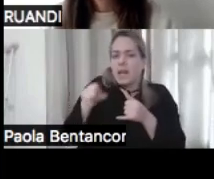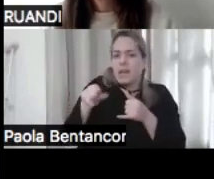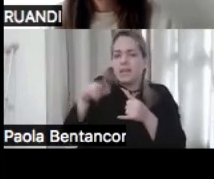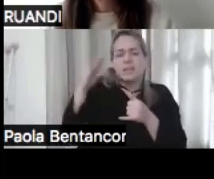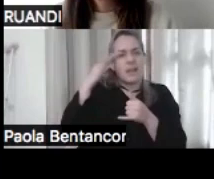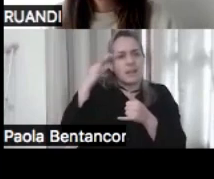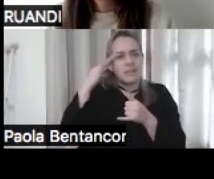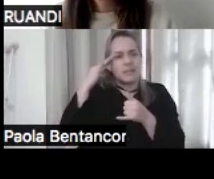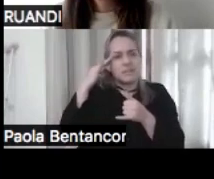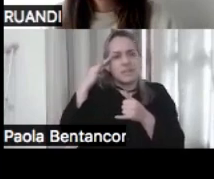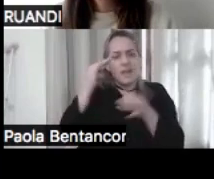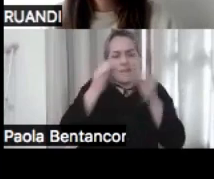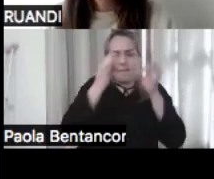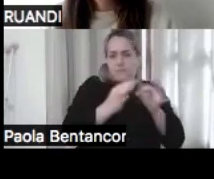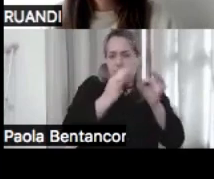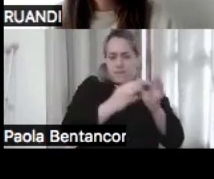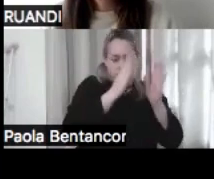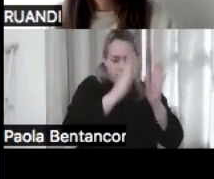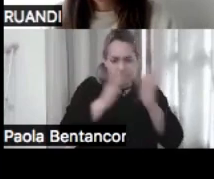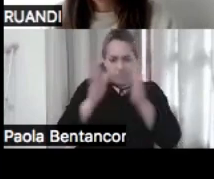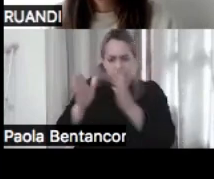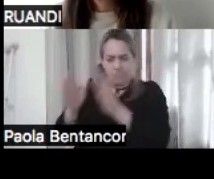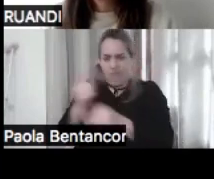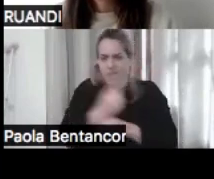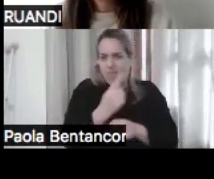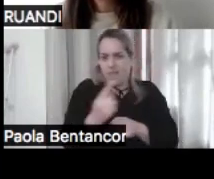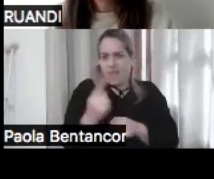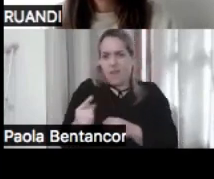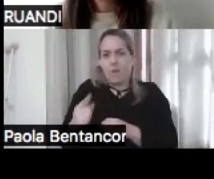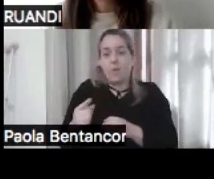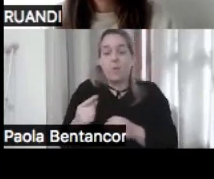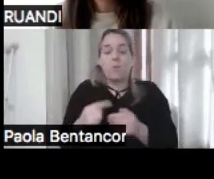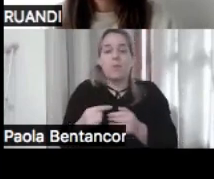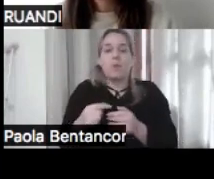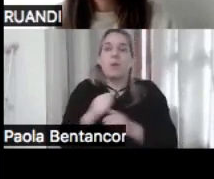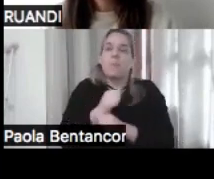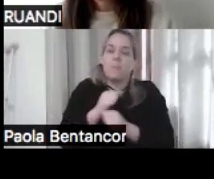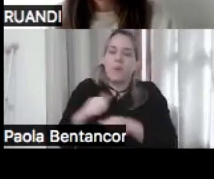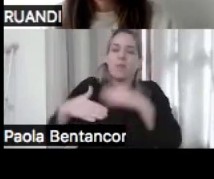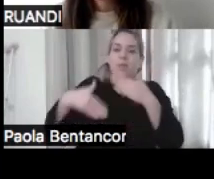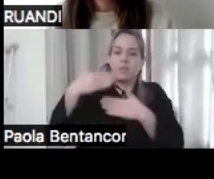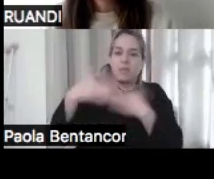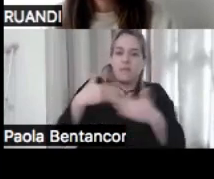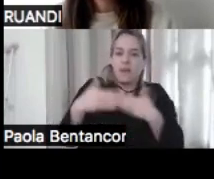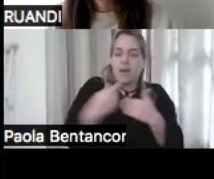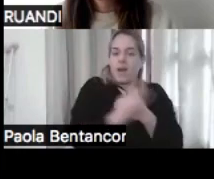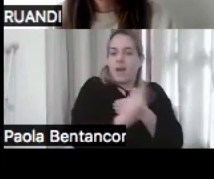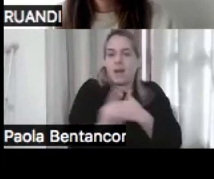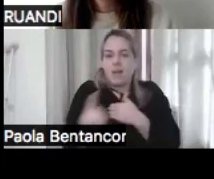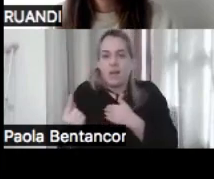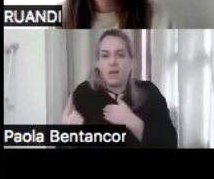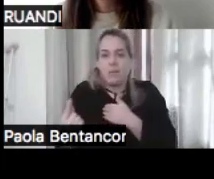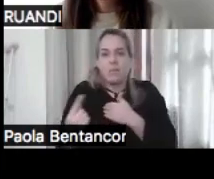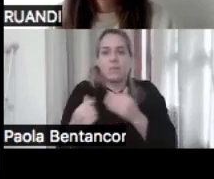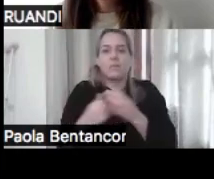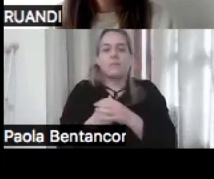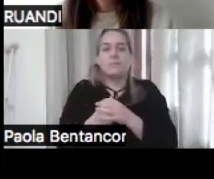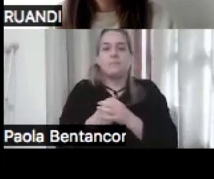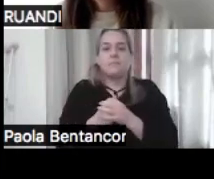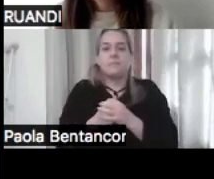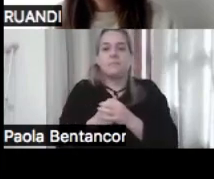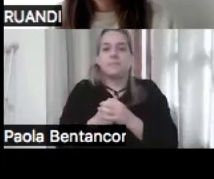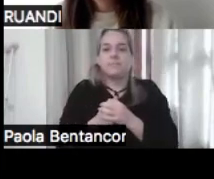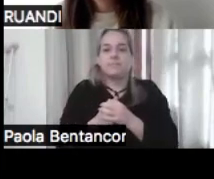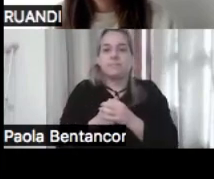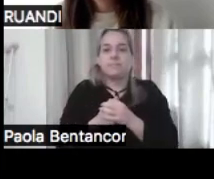específico para poder seguir trabajando cuando hay que hacer algún tipo de estimulación, para seguir trabajando en sostener la lactancia. Así